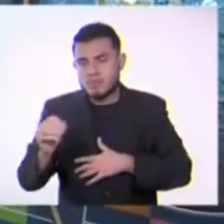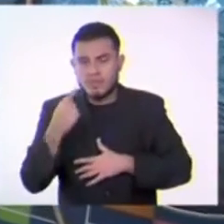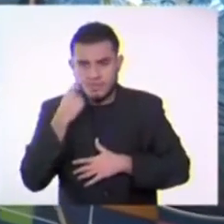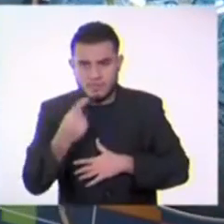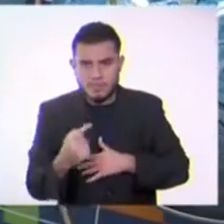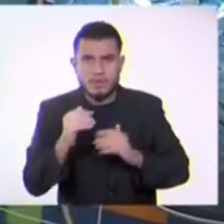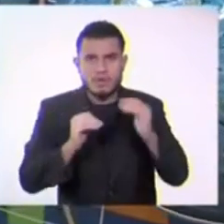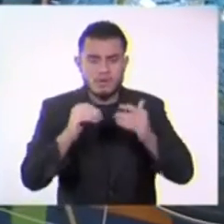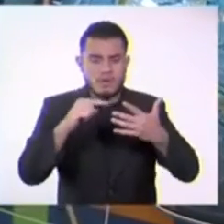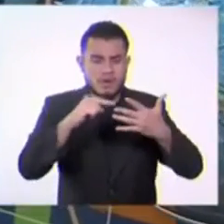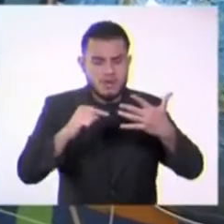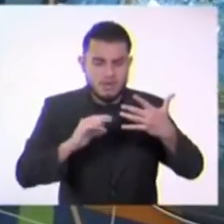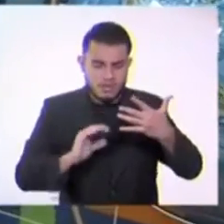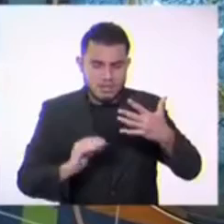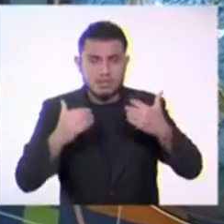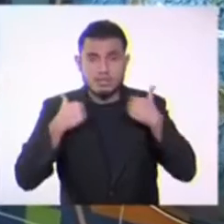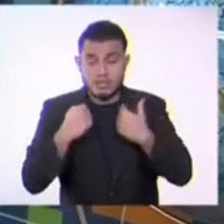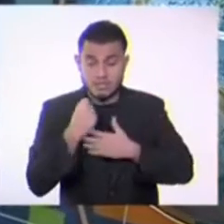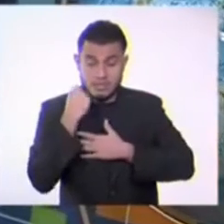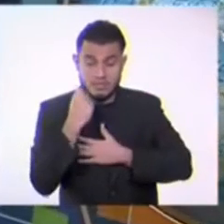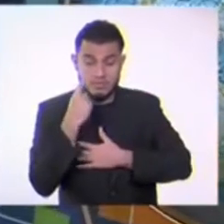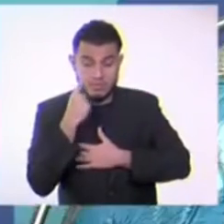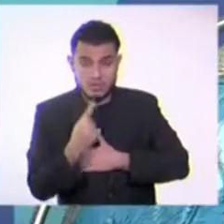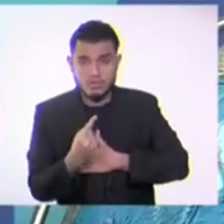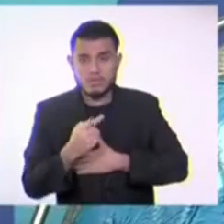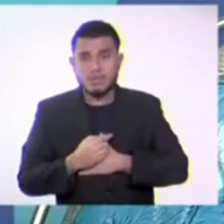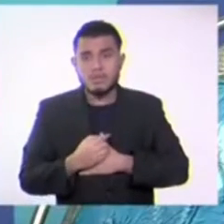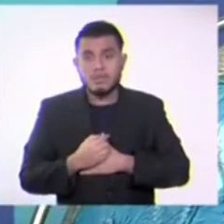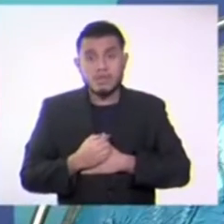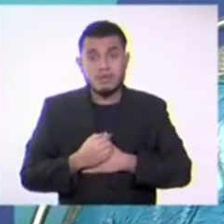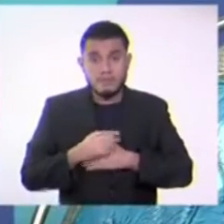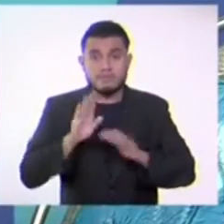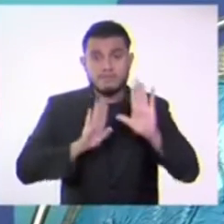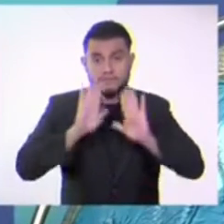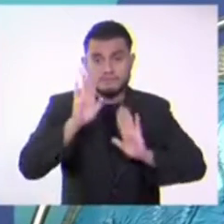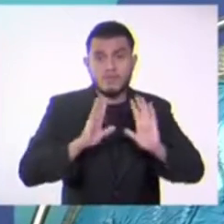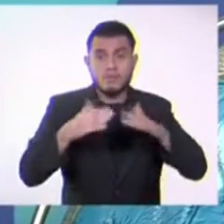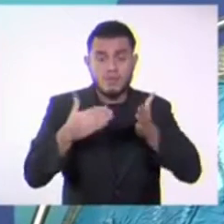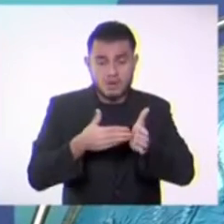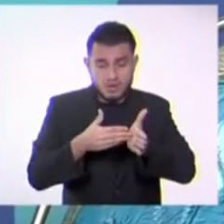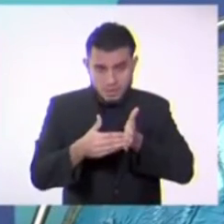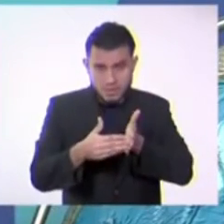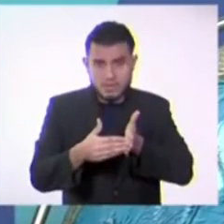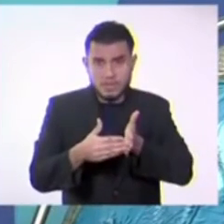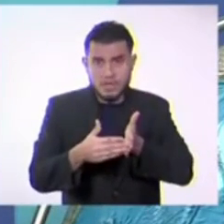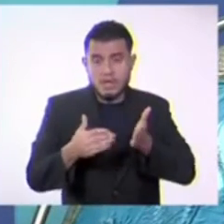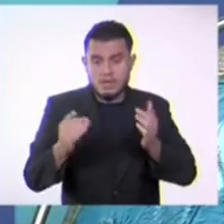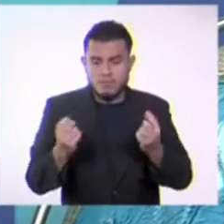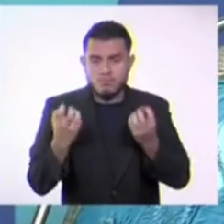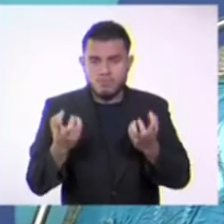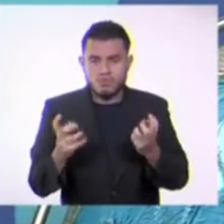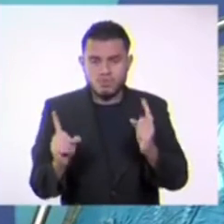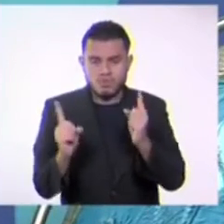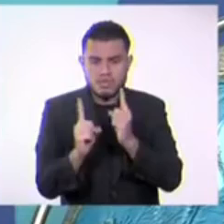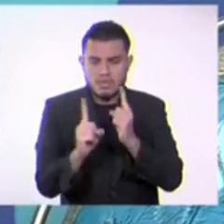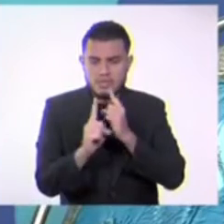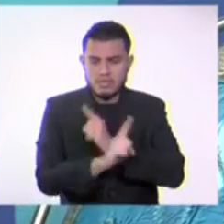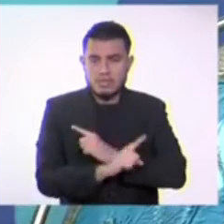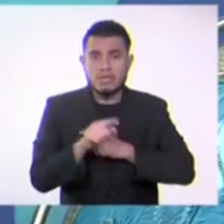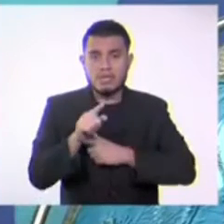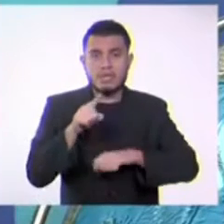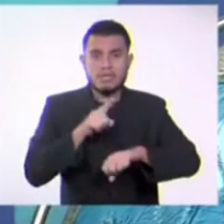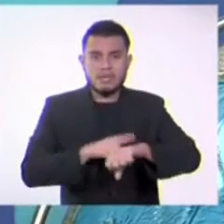la Constitución tiene un papel importante y un papel protagónico porque comienzan a surgir muchos cambios. Es la década clave